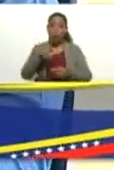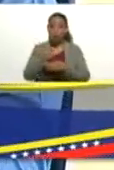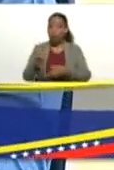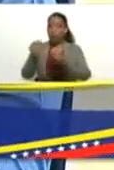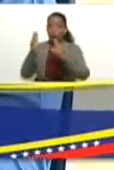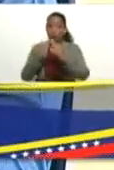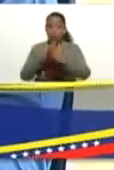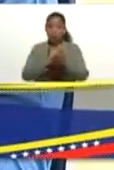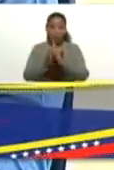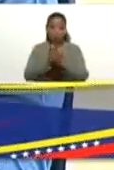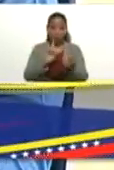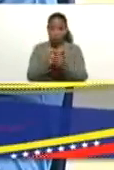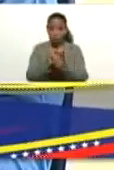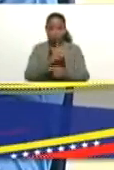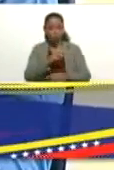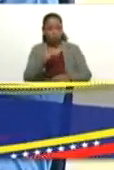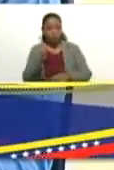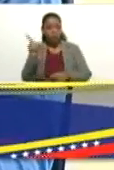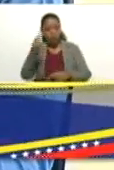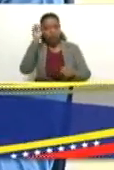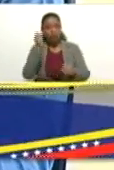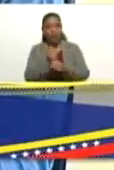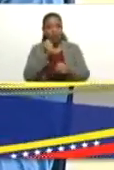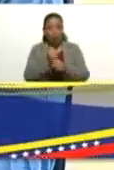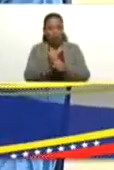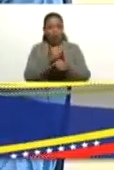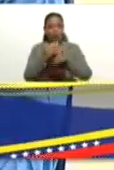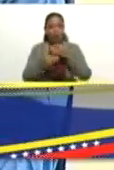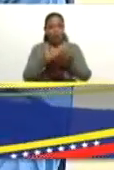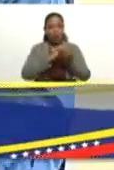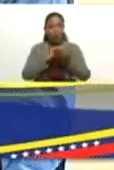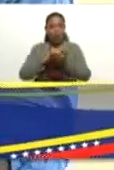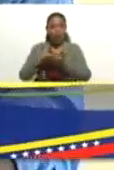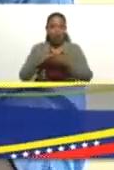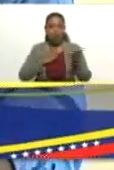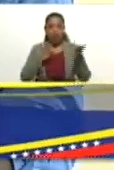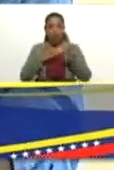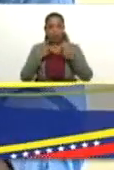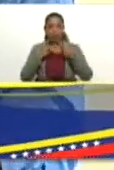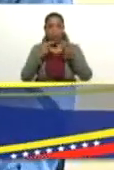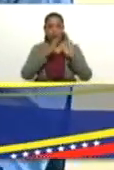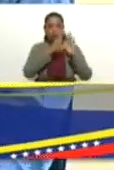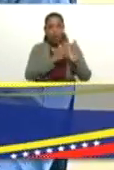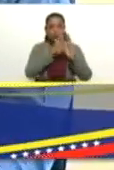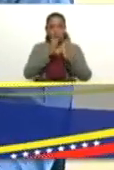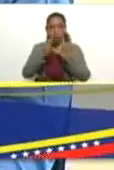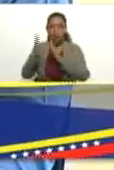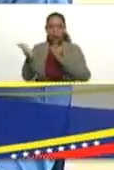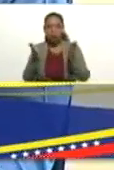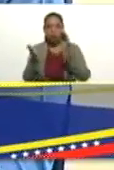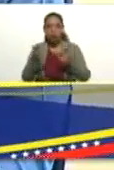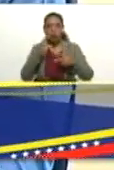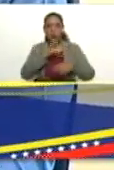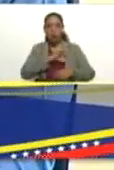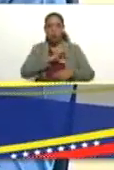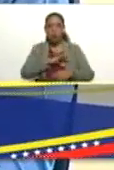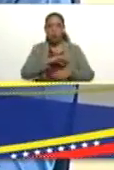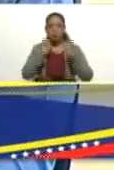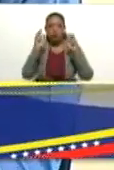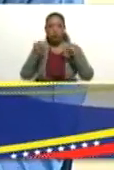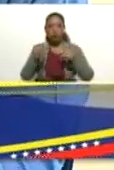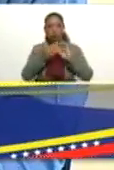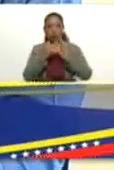de manera mancomunada, para consolidar los servicios públicos y consolidar la organización y los servicios sociales. En el caso de este